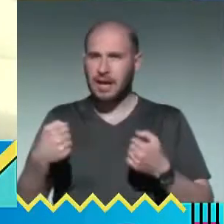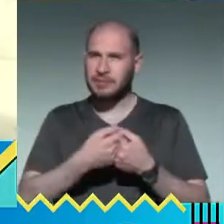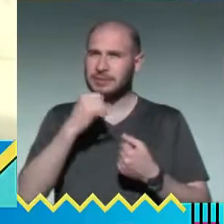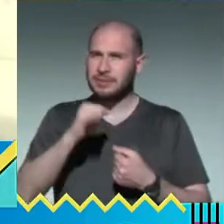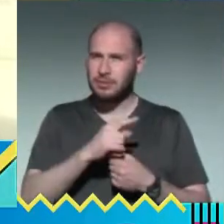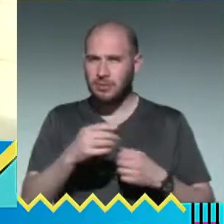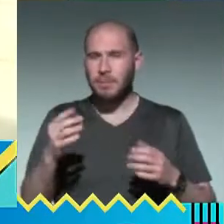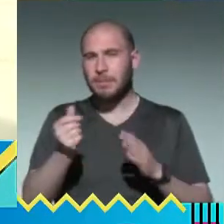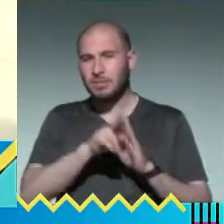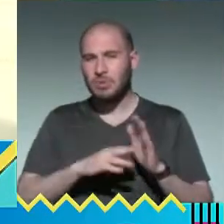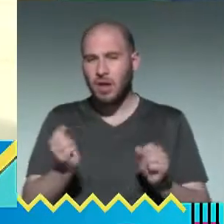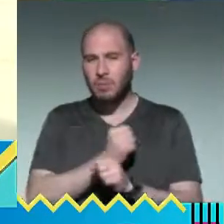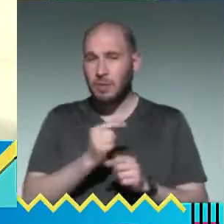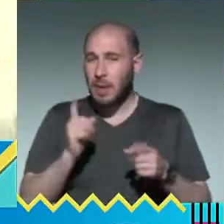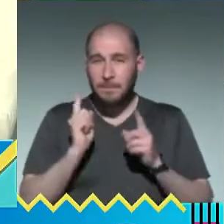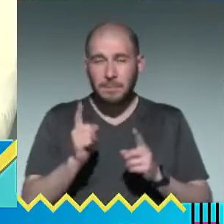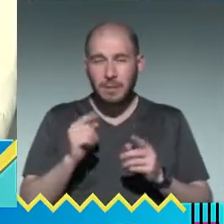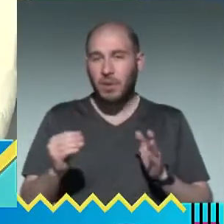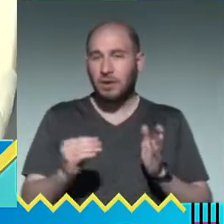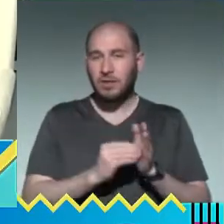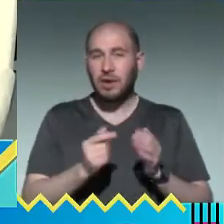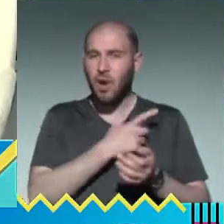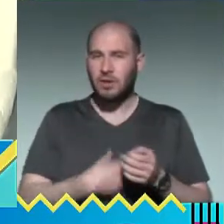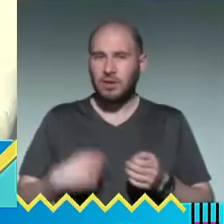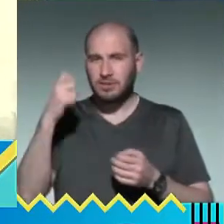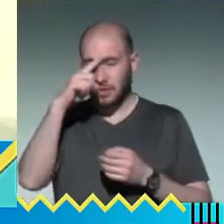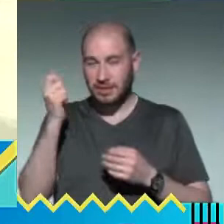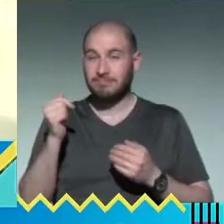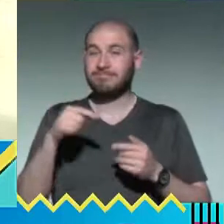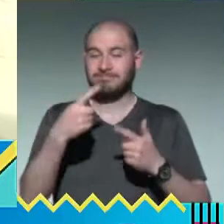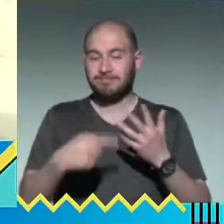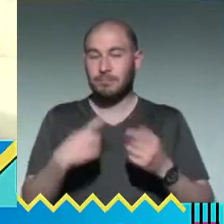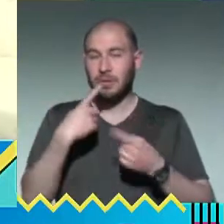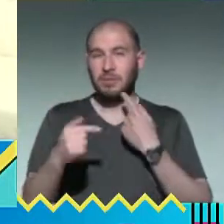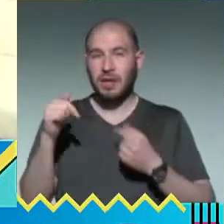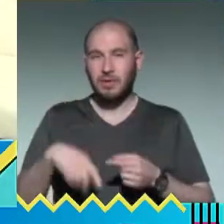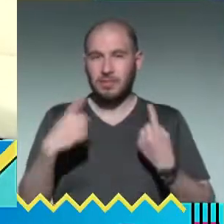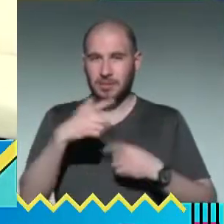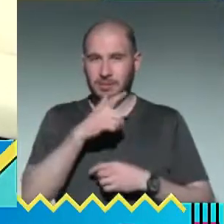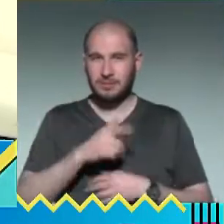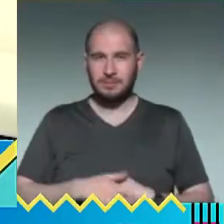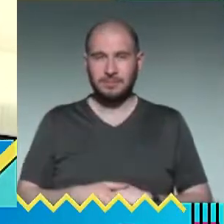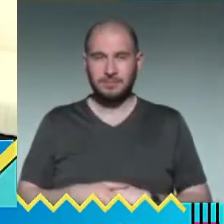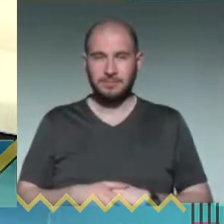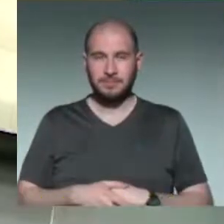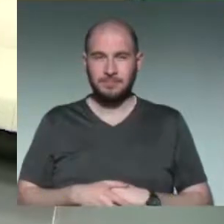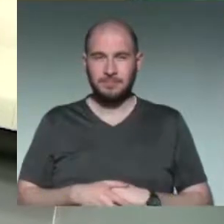para que salga el presupuesto tal cual lo prevé el Ejecutivo Nacional? Bueno, esas son las preguntas que nos vamos a hacer hoy en Distintos